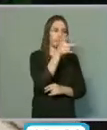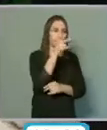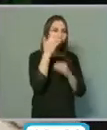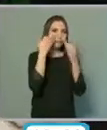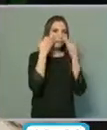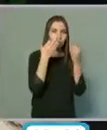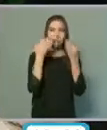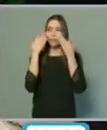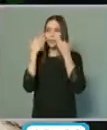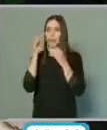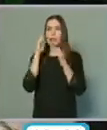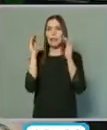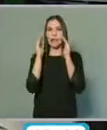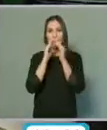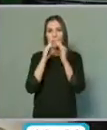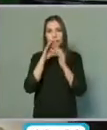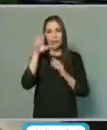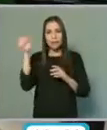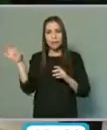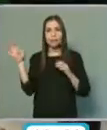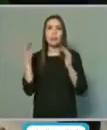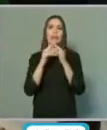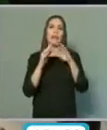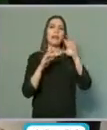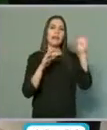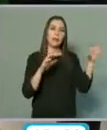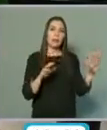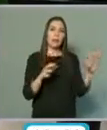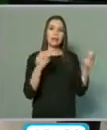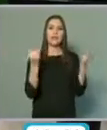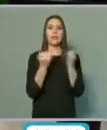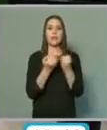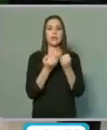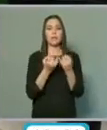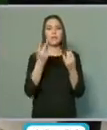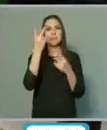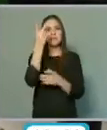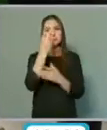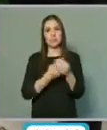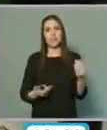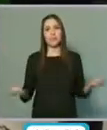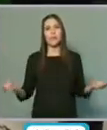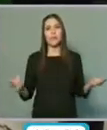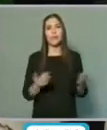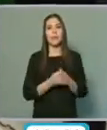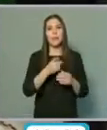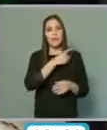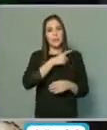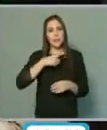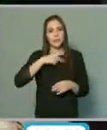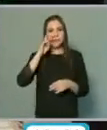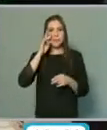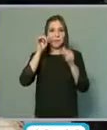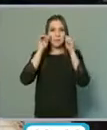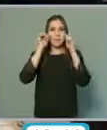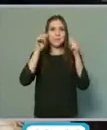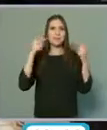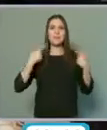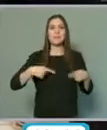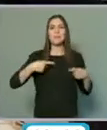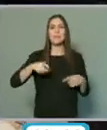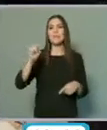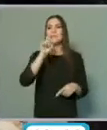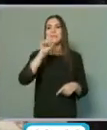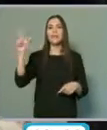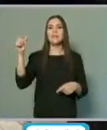que vean la casa de Luis González Obregón y la de Juan de Dios Pesa. Digo, échale un ojito a nuestros